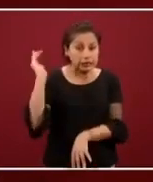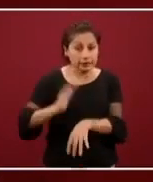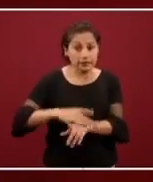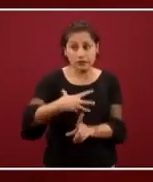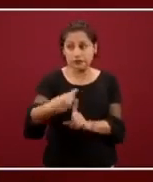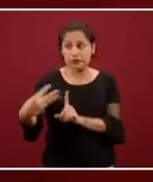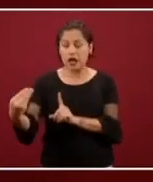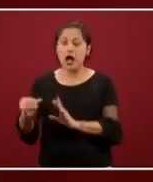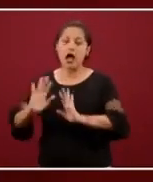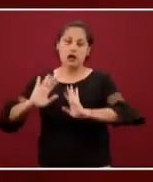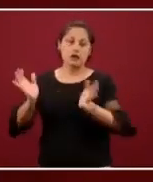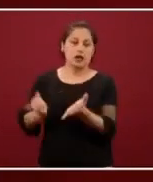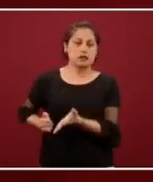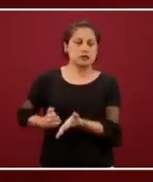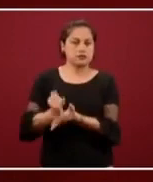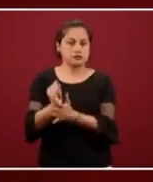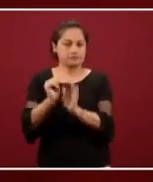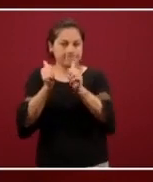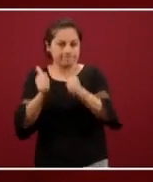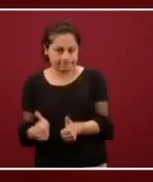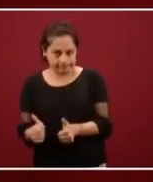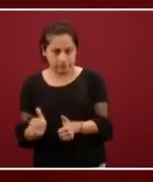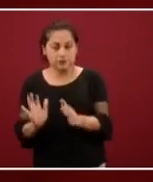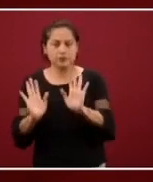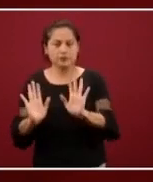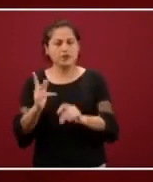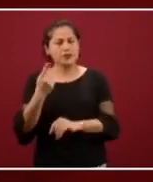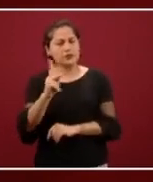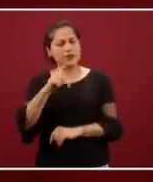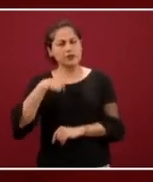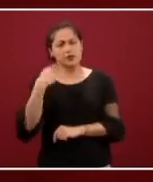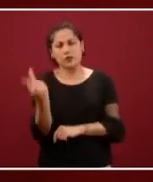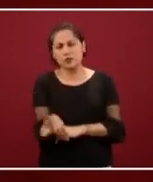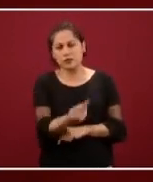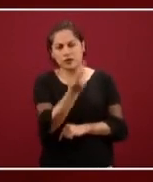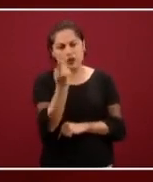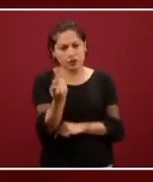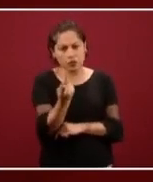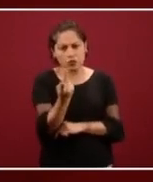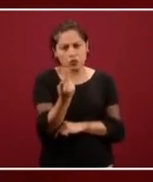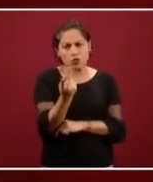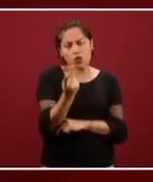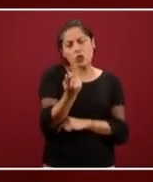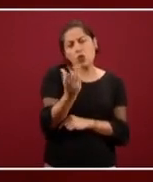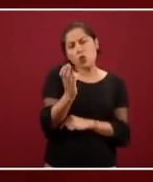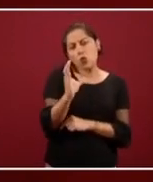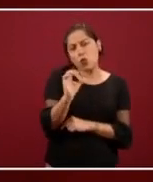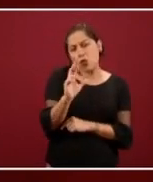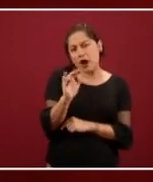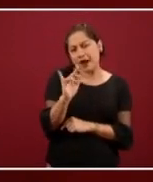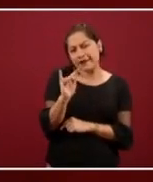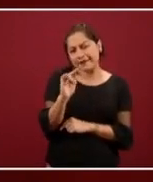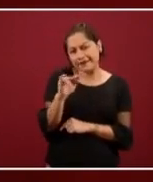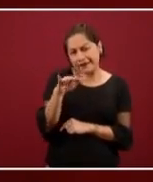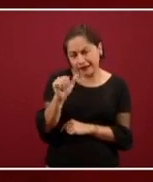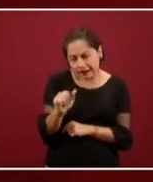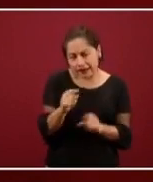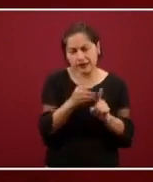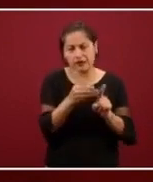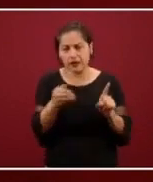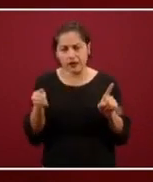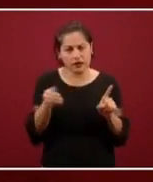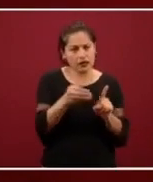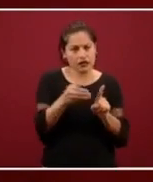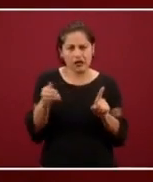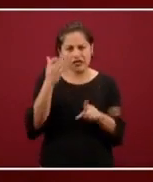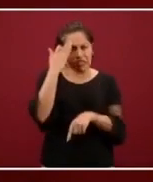sí pausar la actividad económica. ¿Cuánto tiempo duraría esta cuarentena o esta pausa de actividades económicas? ¿Una